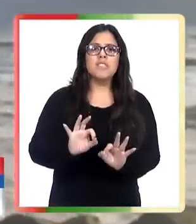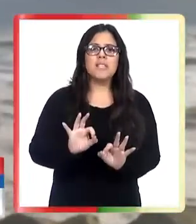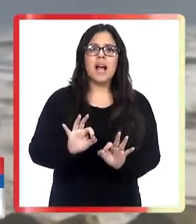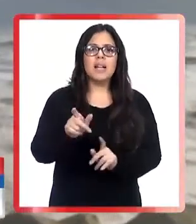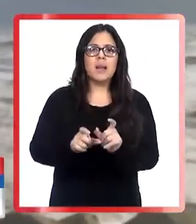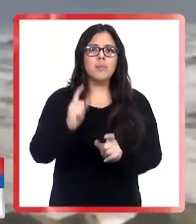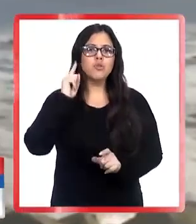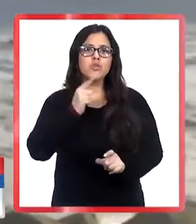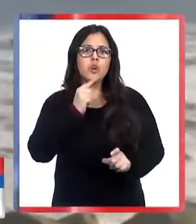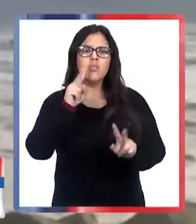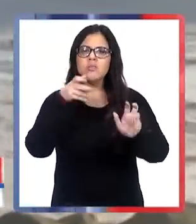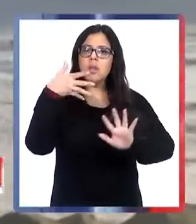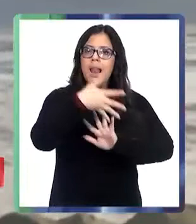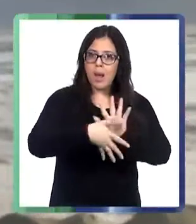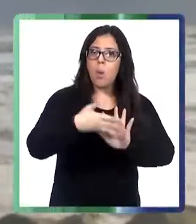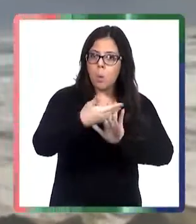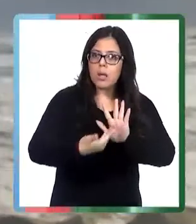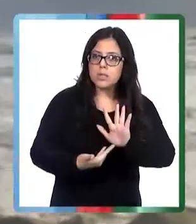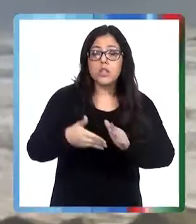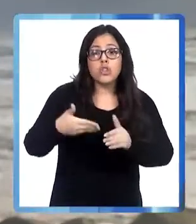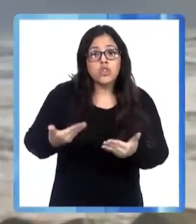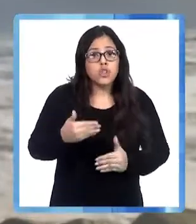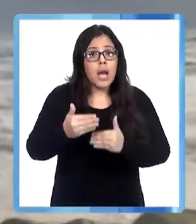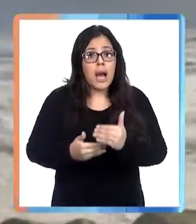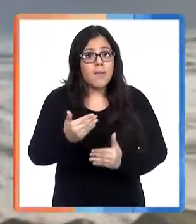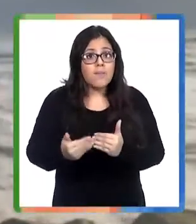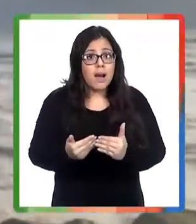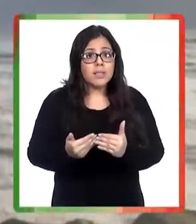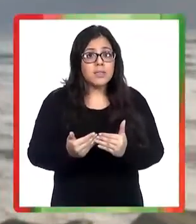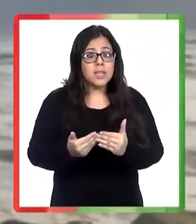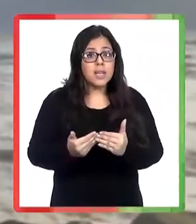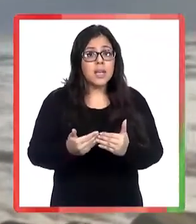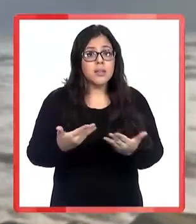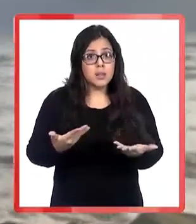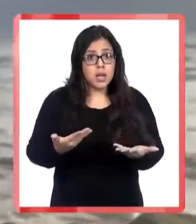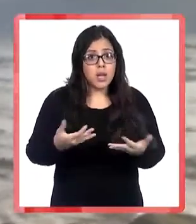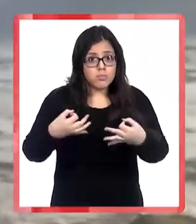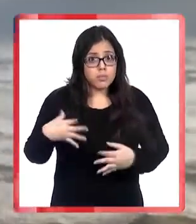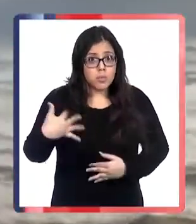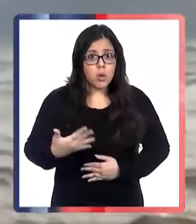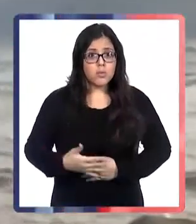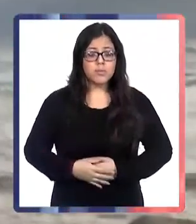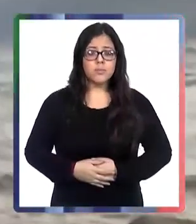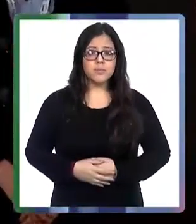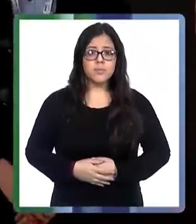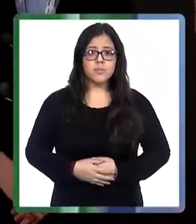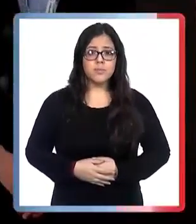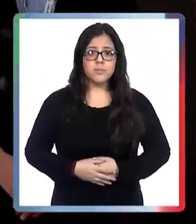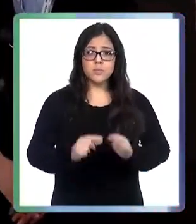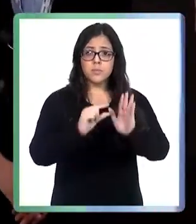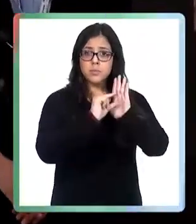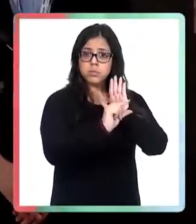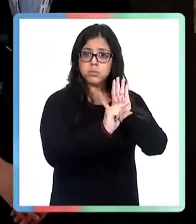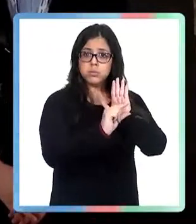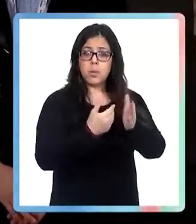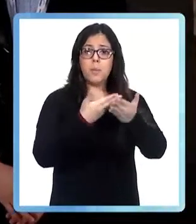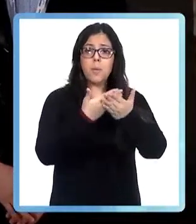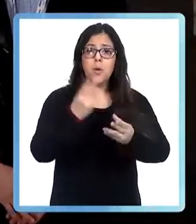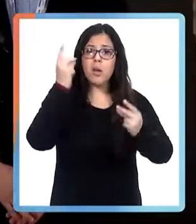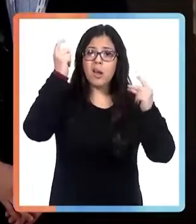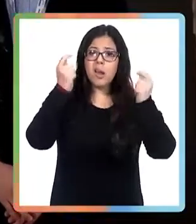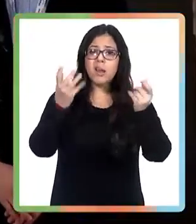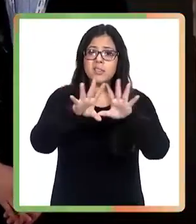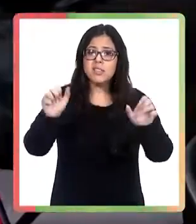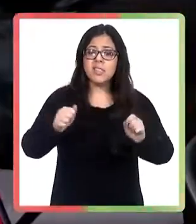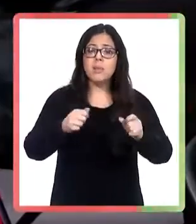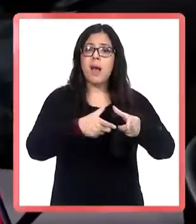de las personas sordas la lengua de señas, por lo tanto el avance no es del todo significativo. El texto